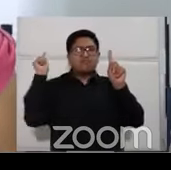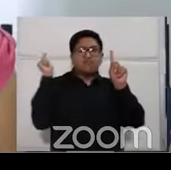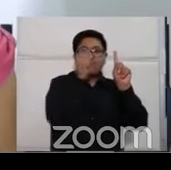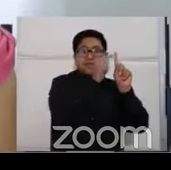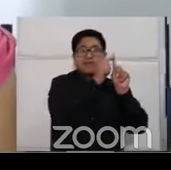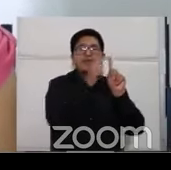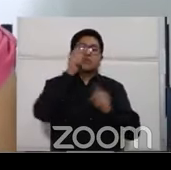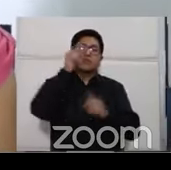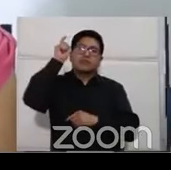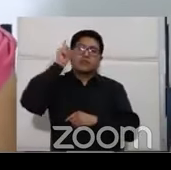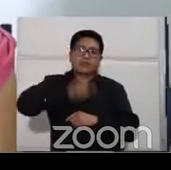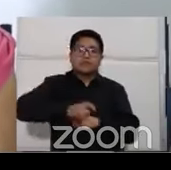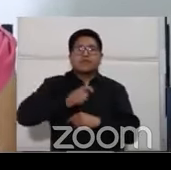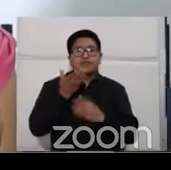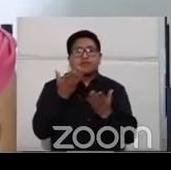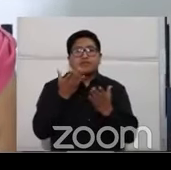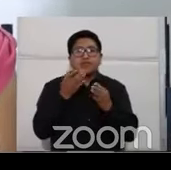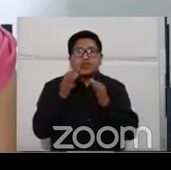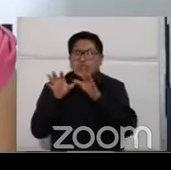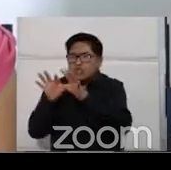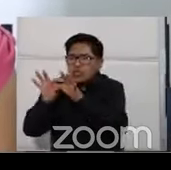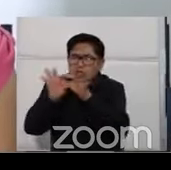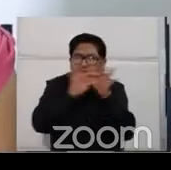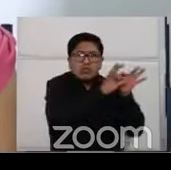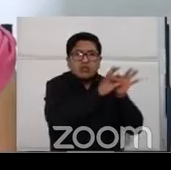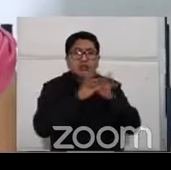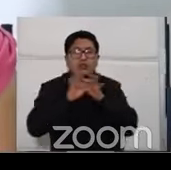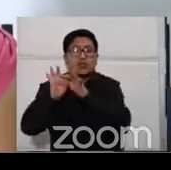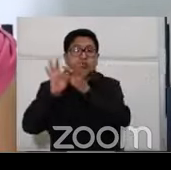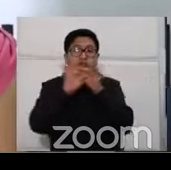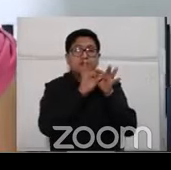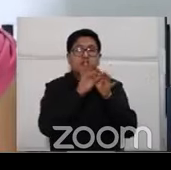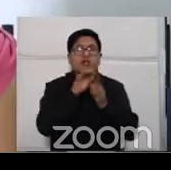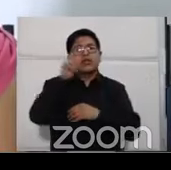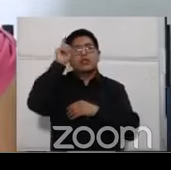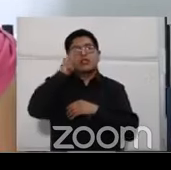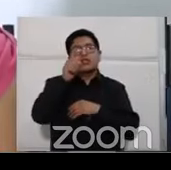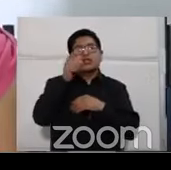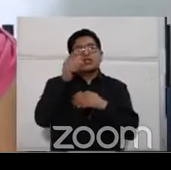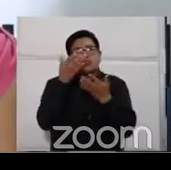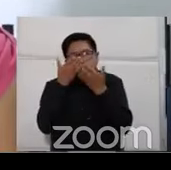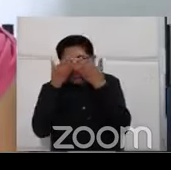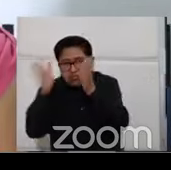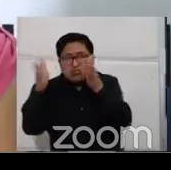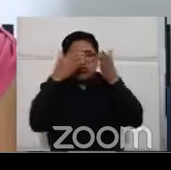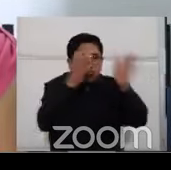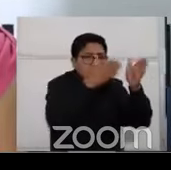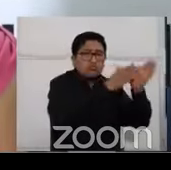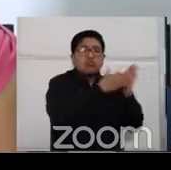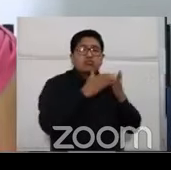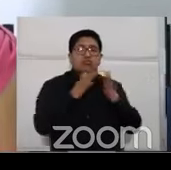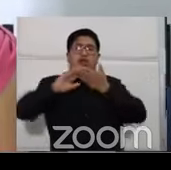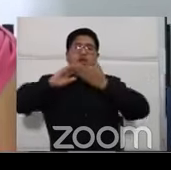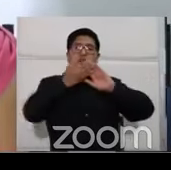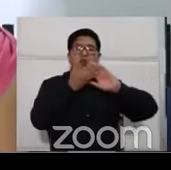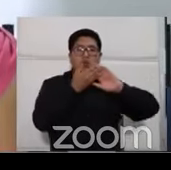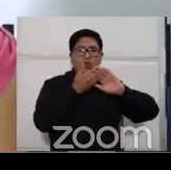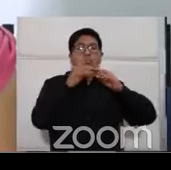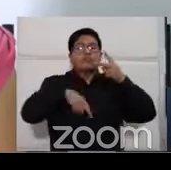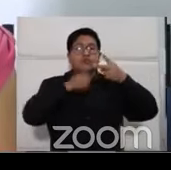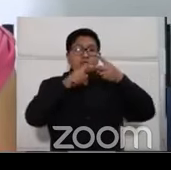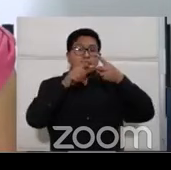posibilidad de tender puentes y acercarnos con la comunidad y las instituciones del estado a través de